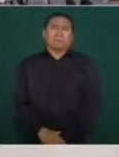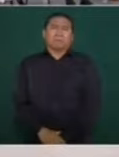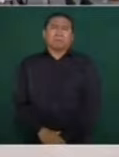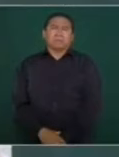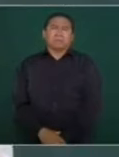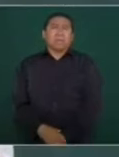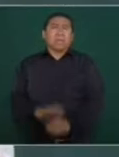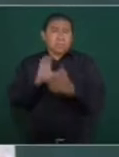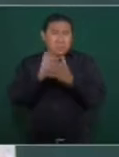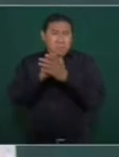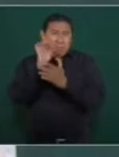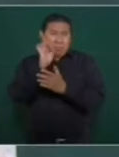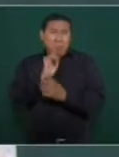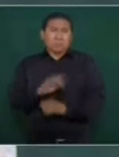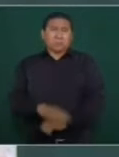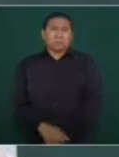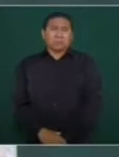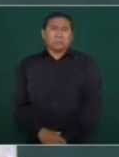la esposa de